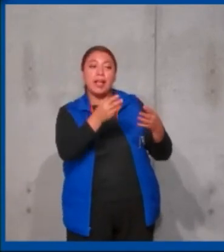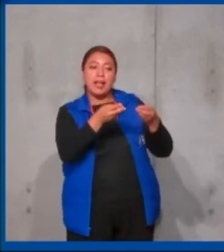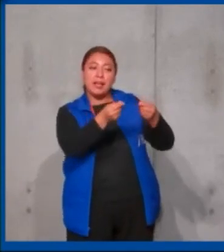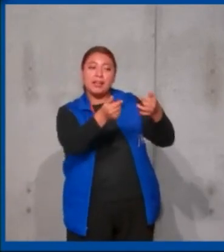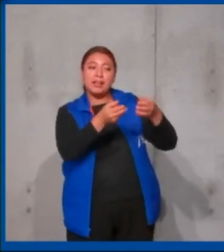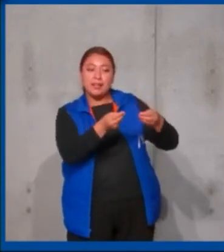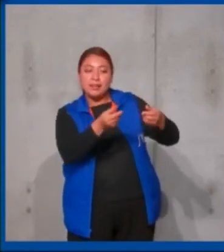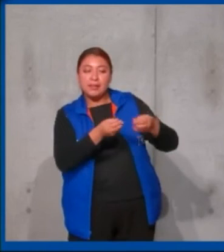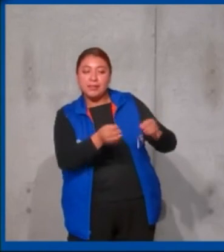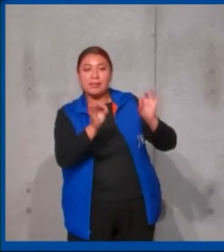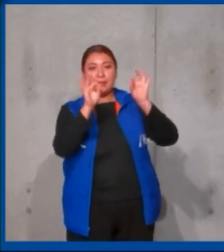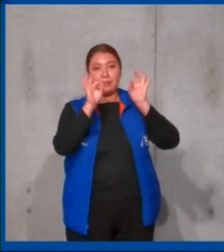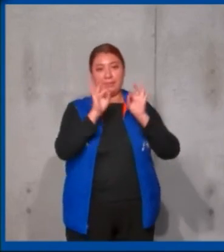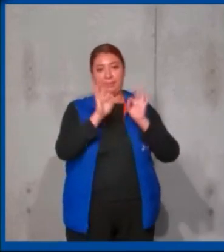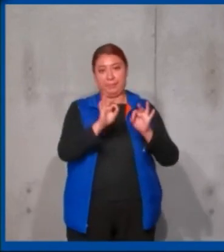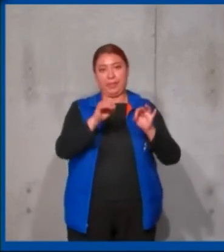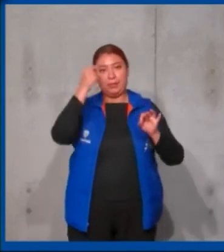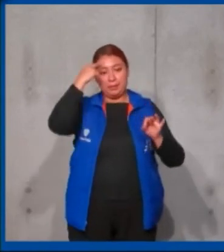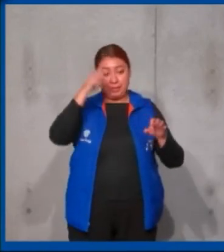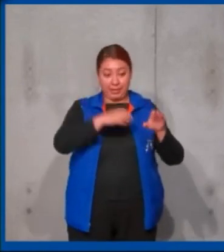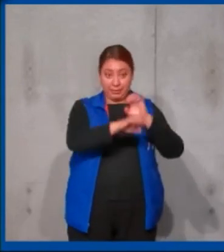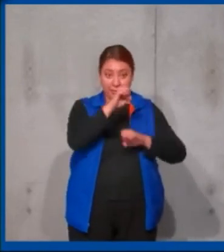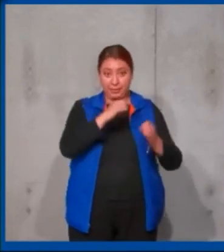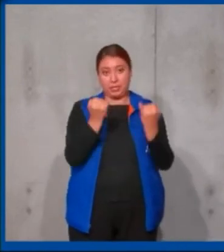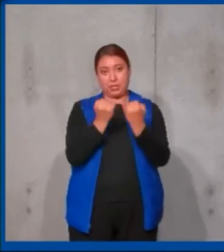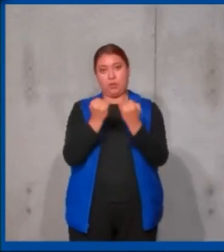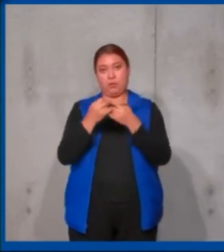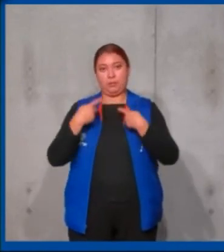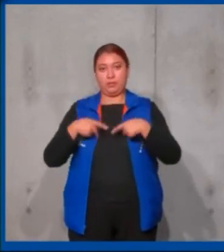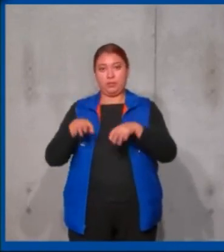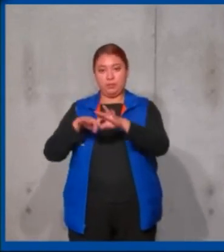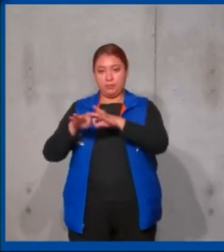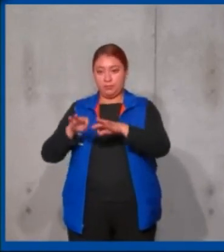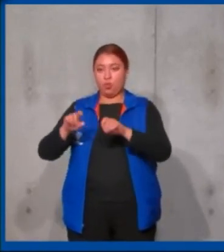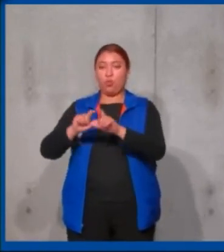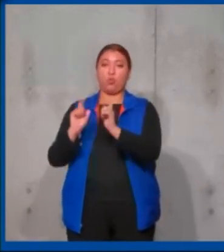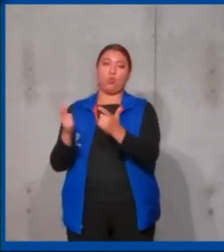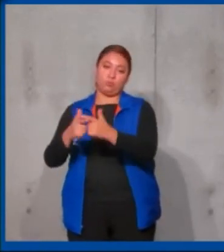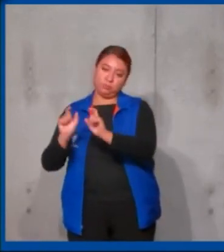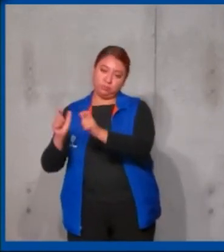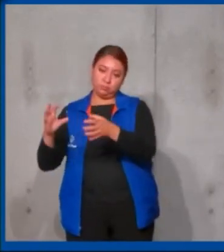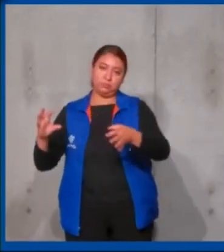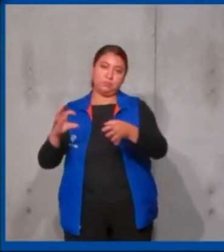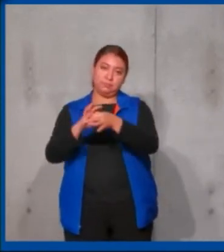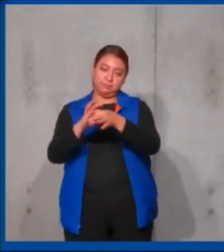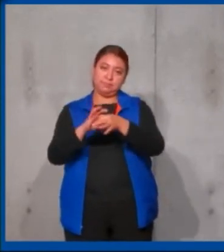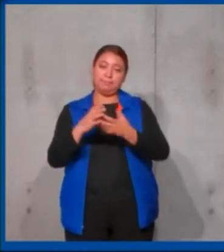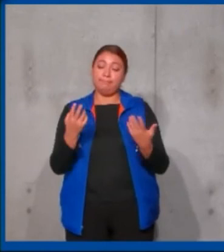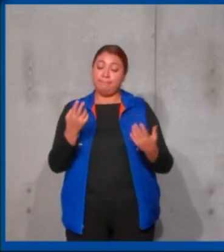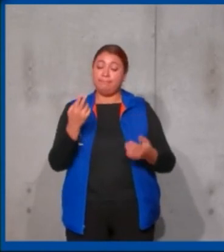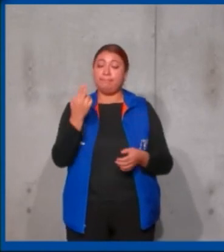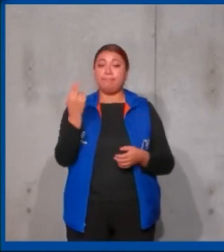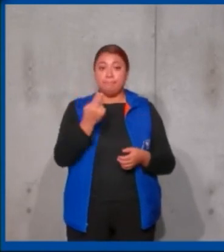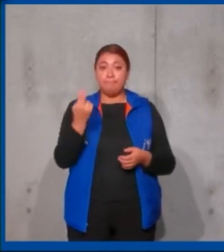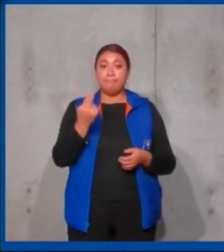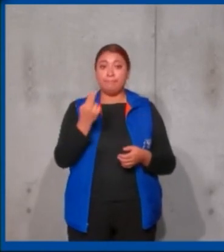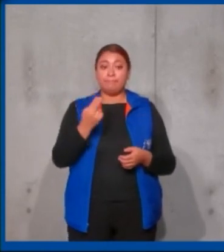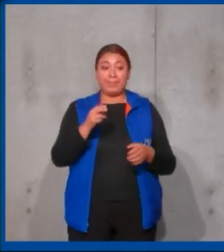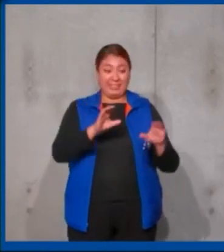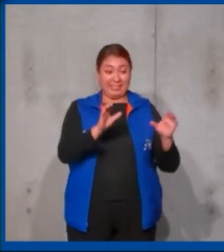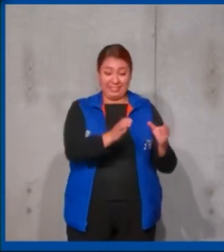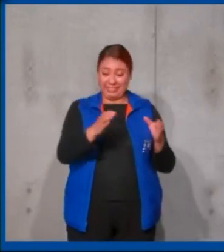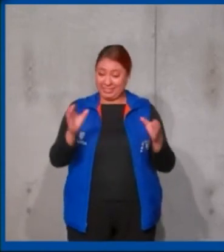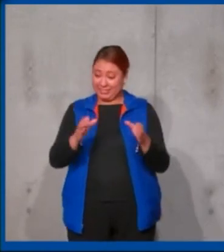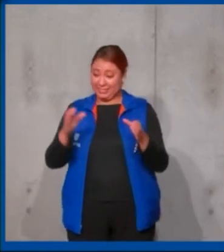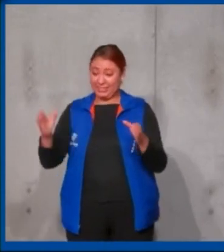esas necesidades y expectativas de la empresa y de sus grupos de interés. Y desarrollar una estrategia de comunicación adecuada